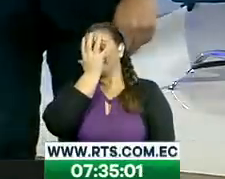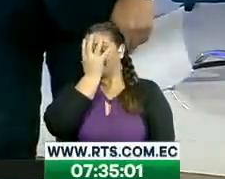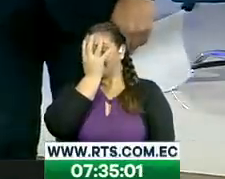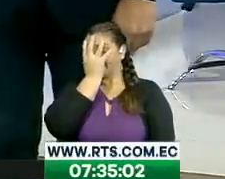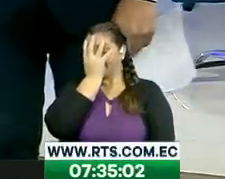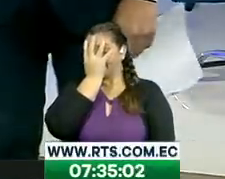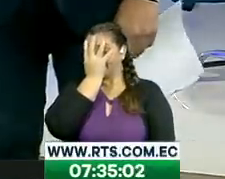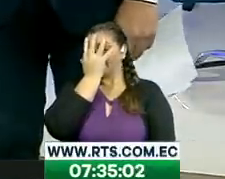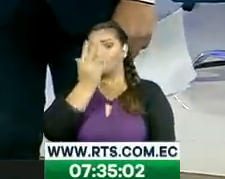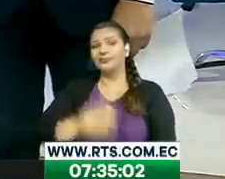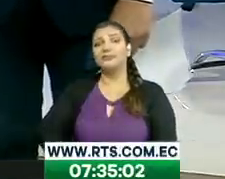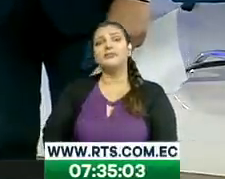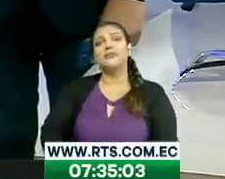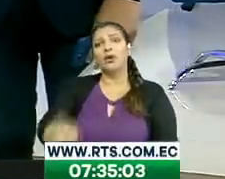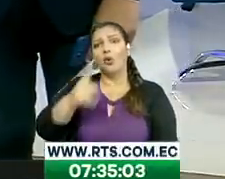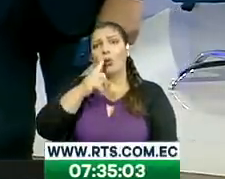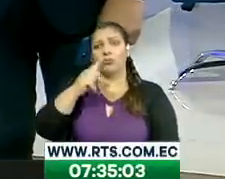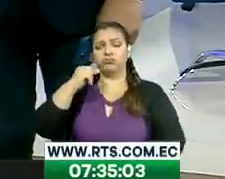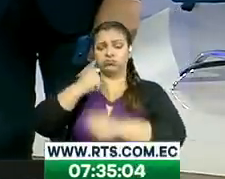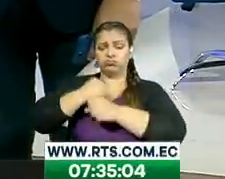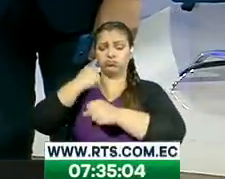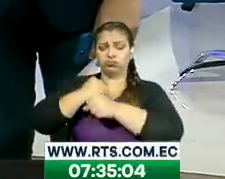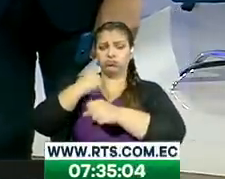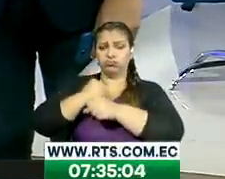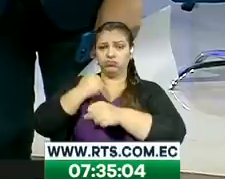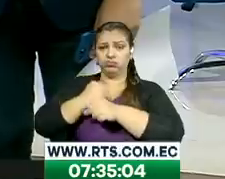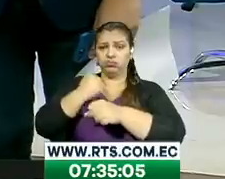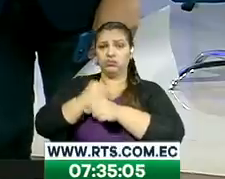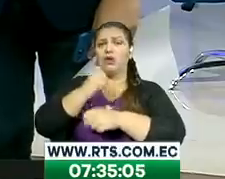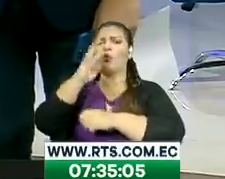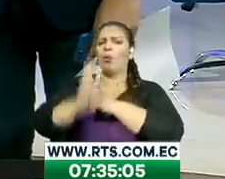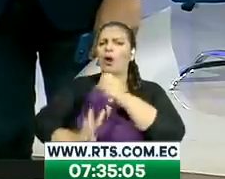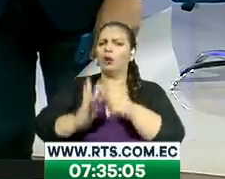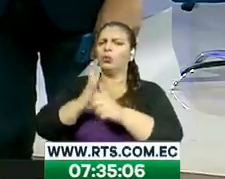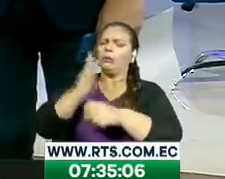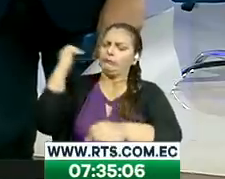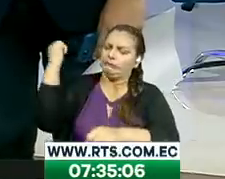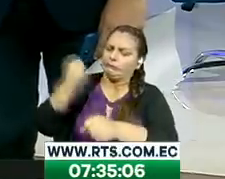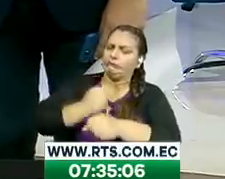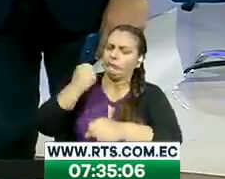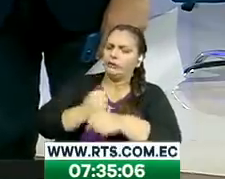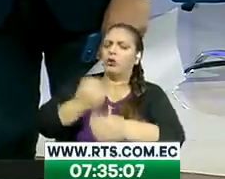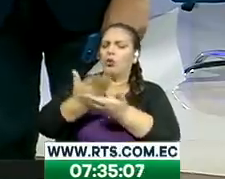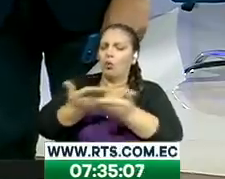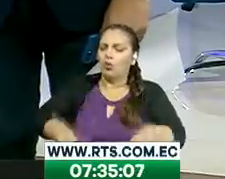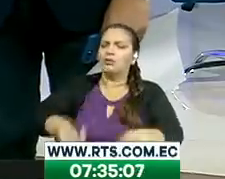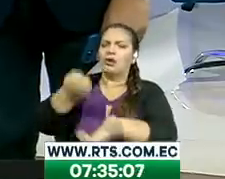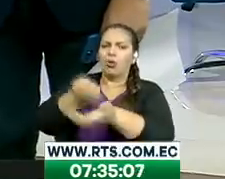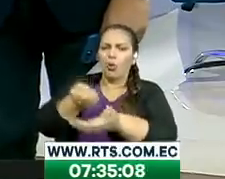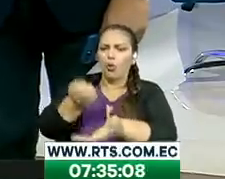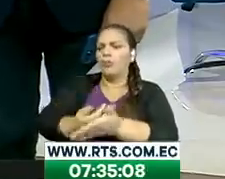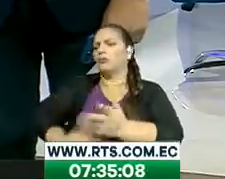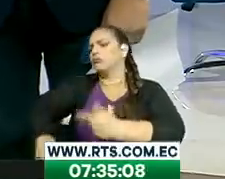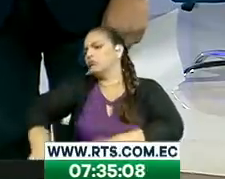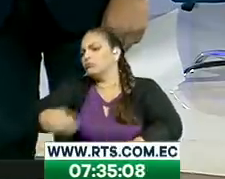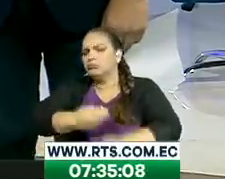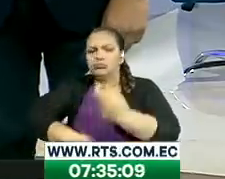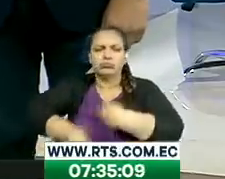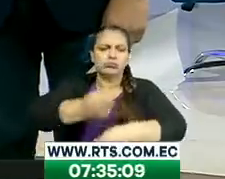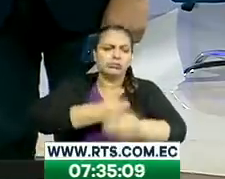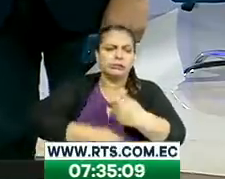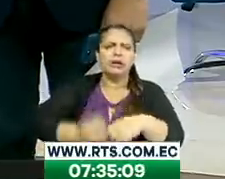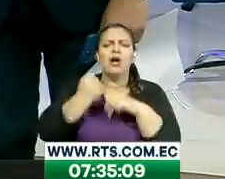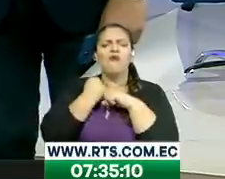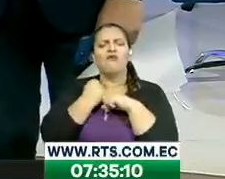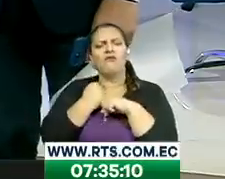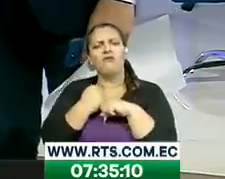ciudadano ahí lo dijo el entre 3 y 4 años de trabajo el durante tres y cuatro años de arduo